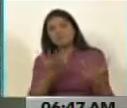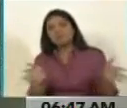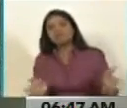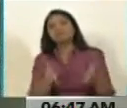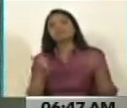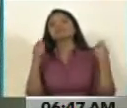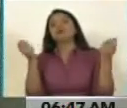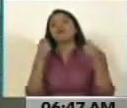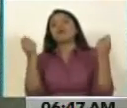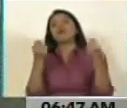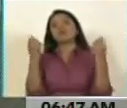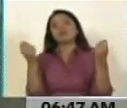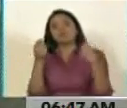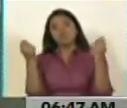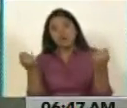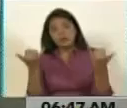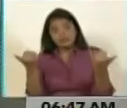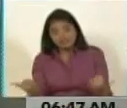y de una vez